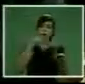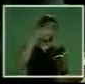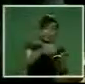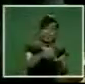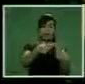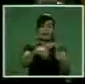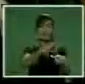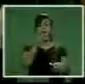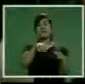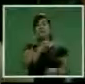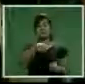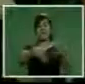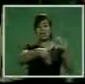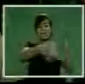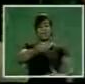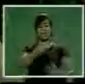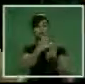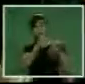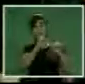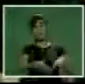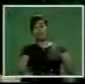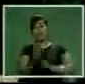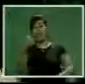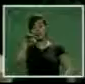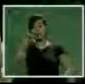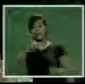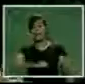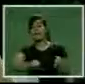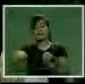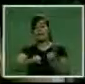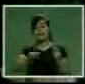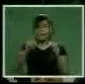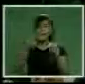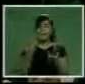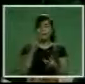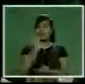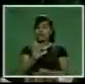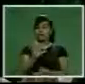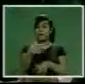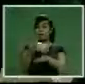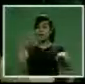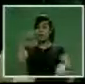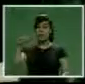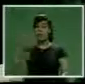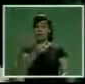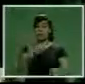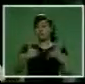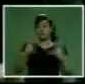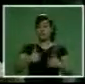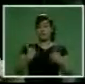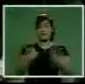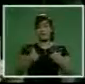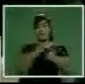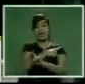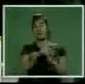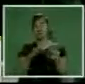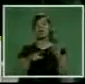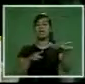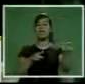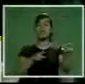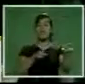limpiar, los asiáticos, es decir, ahí hay todo un sistema que ha sido devastador para las grandes mayorías de la humanidad. Pero ellos tenían un